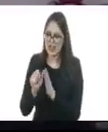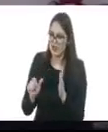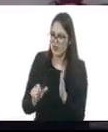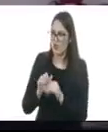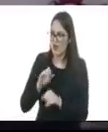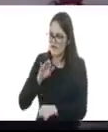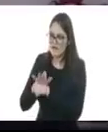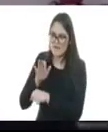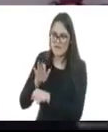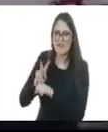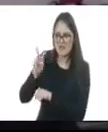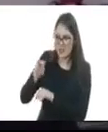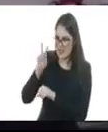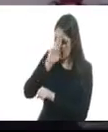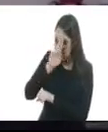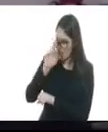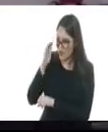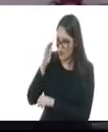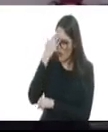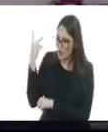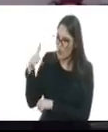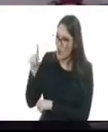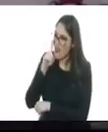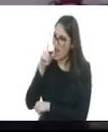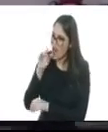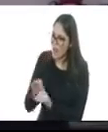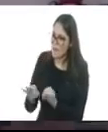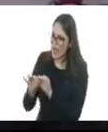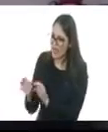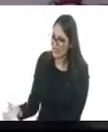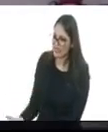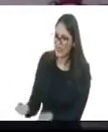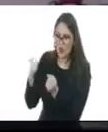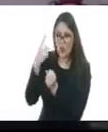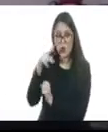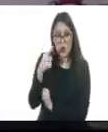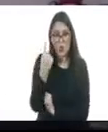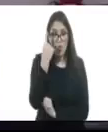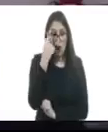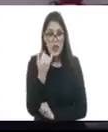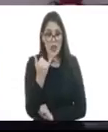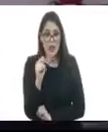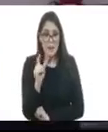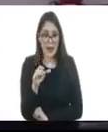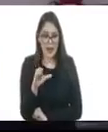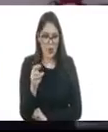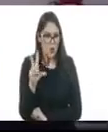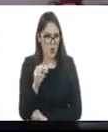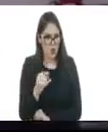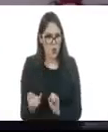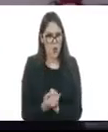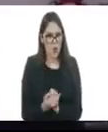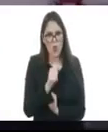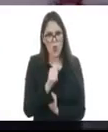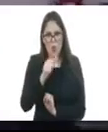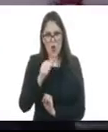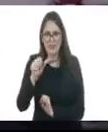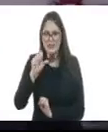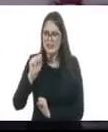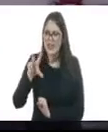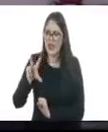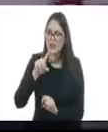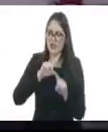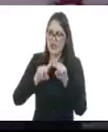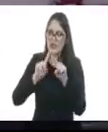estas lenguas, ¿no? Porque no solamente es el ayapaneco, son pues casi las 68, ¿no? Las 68 lenguas que hay aquí